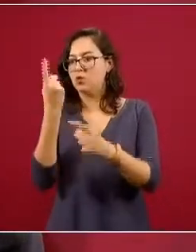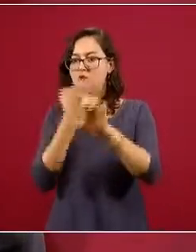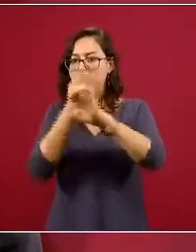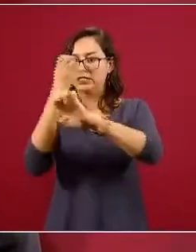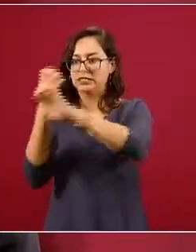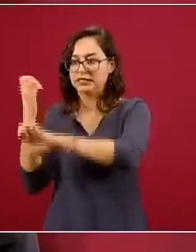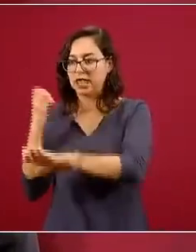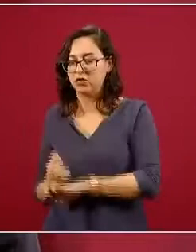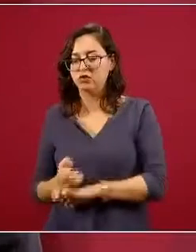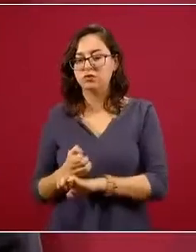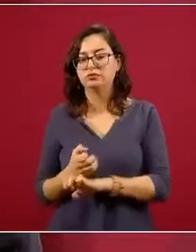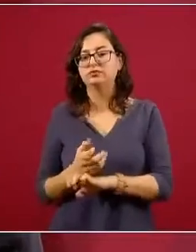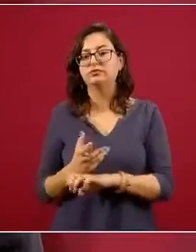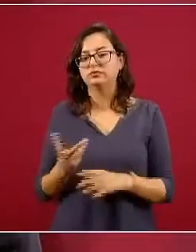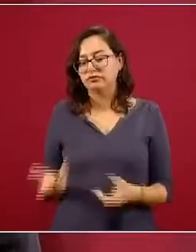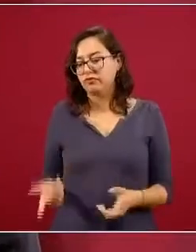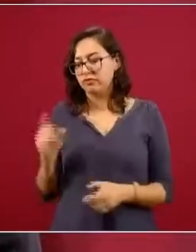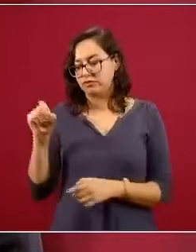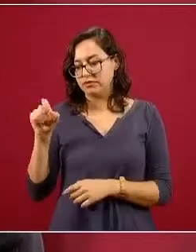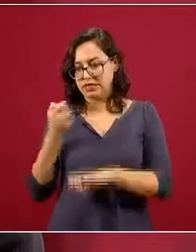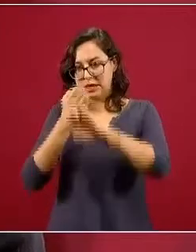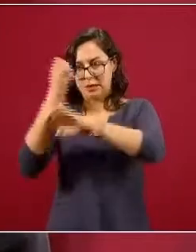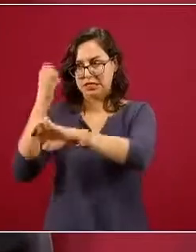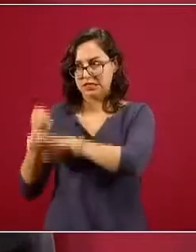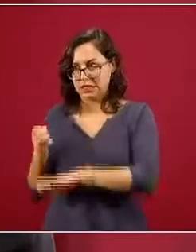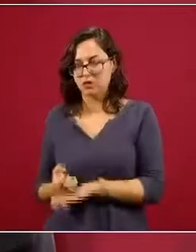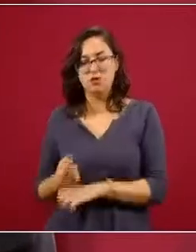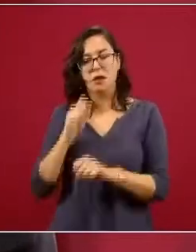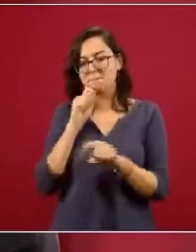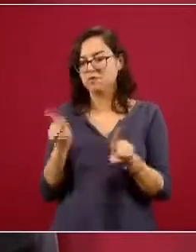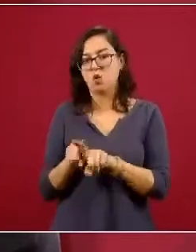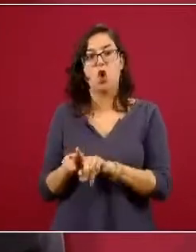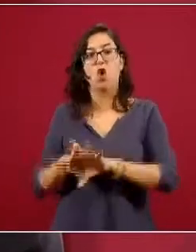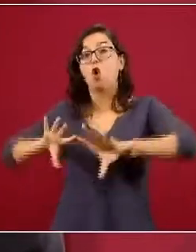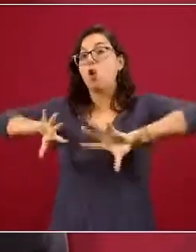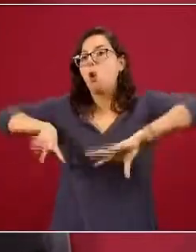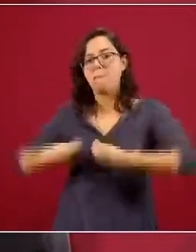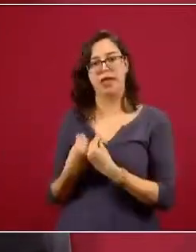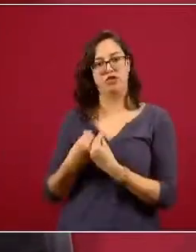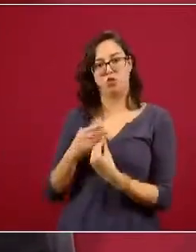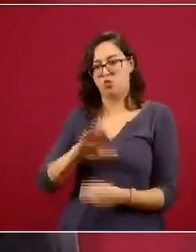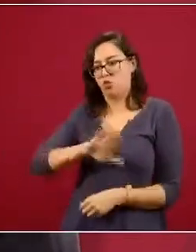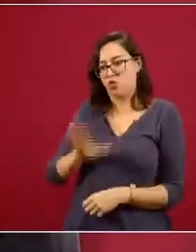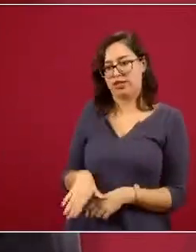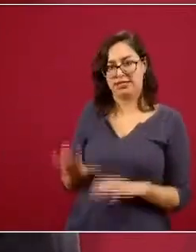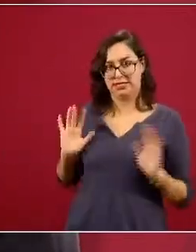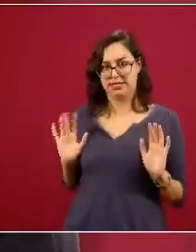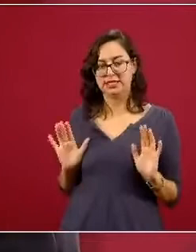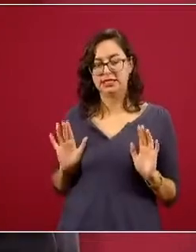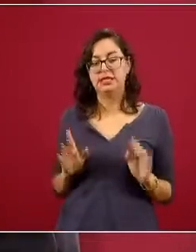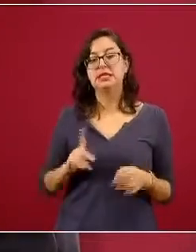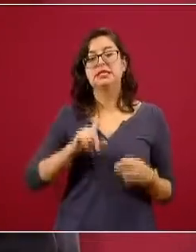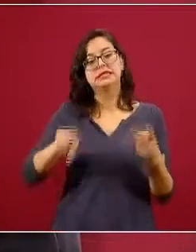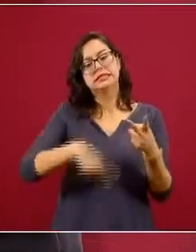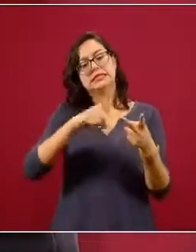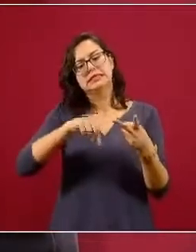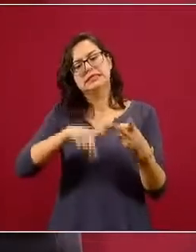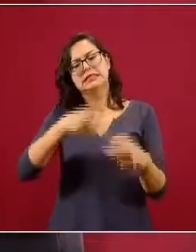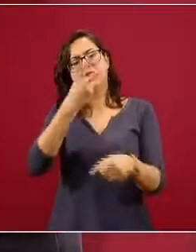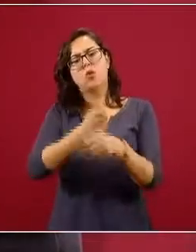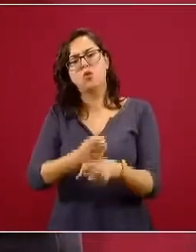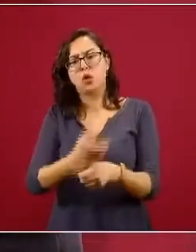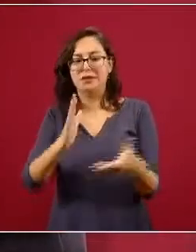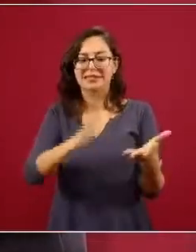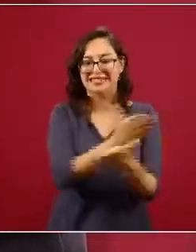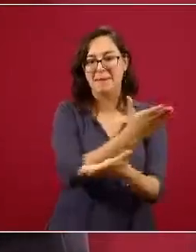estados y de los 20 estados que tenemos información. Pero también el segundo fue un poco más allá, y lo que trató de identificar es la